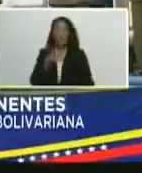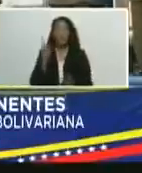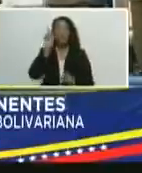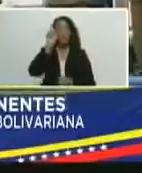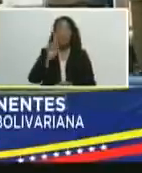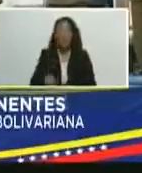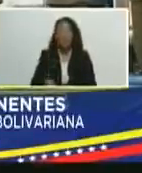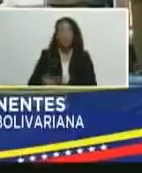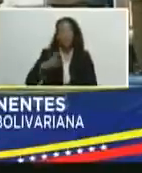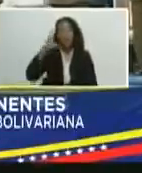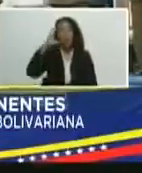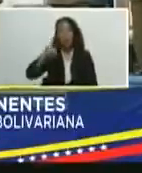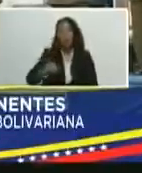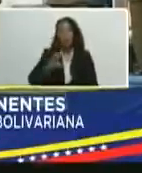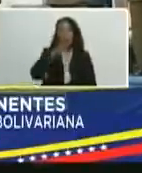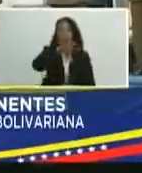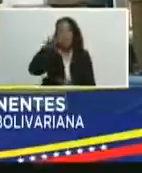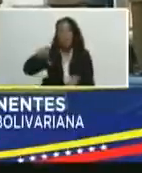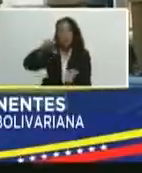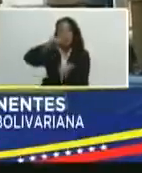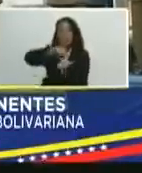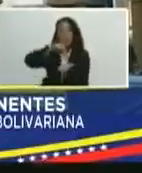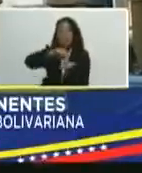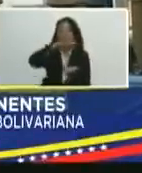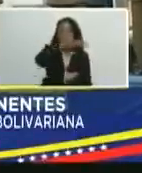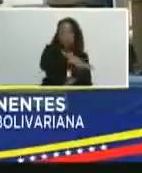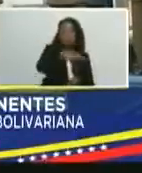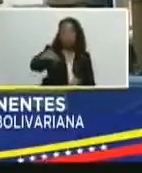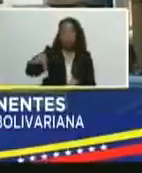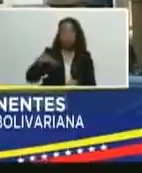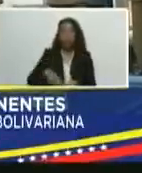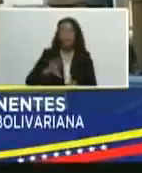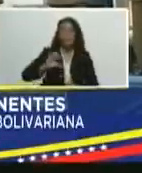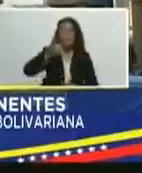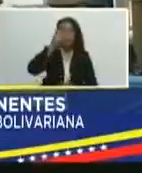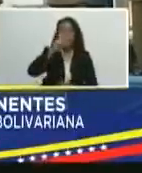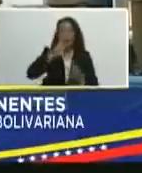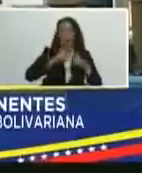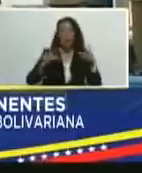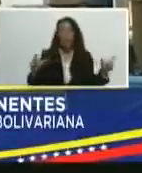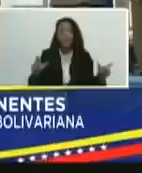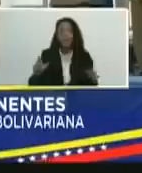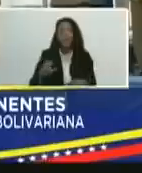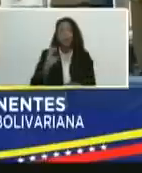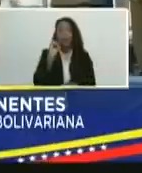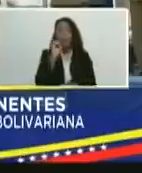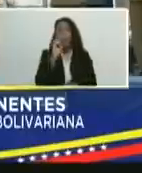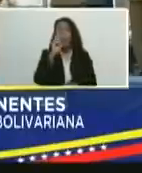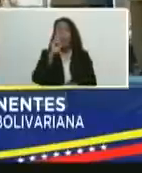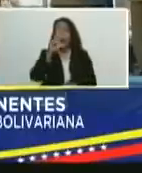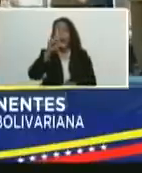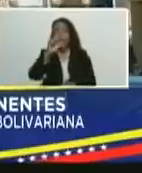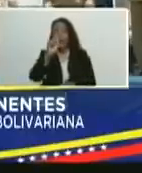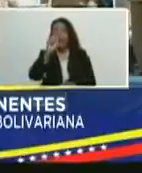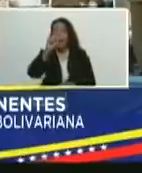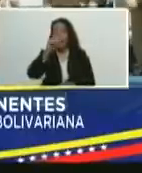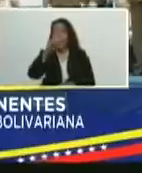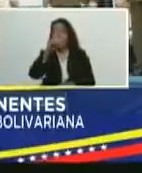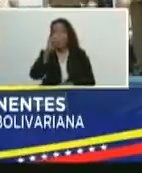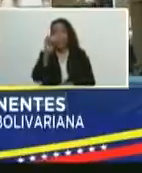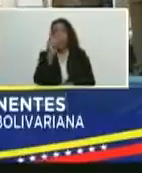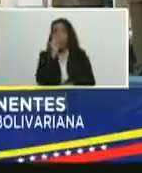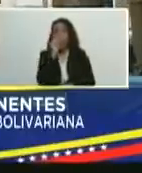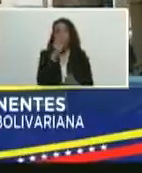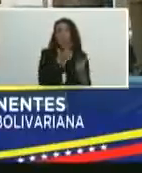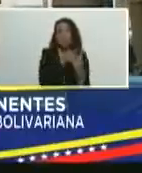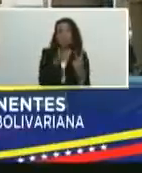Igualmente como comandante de la Región Central al mayor general Orlando Ramón Romero Bolívar.